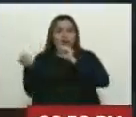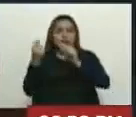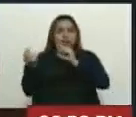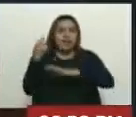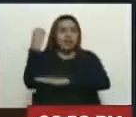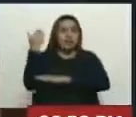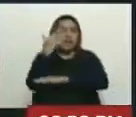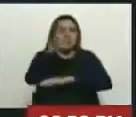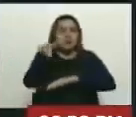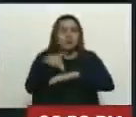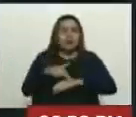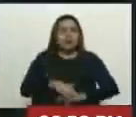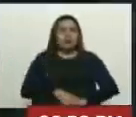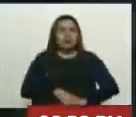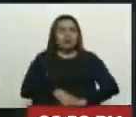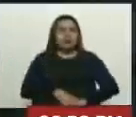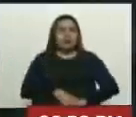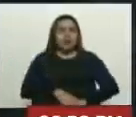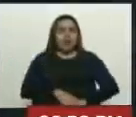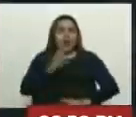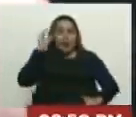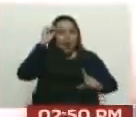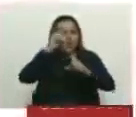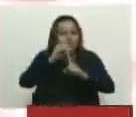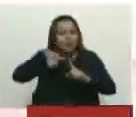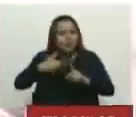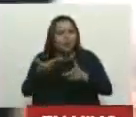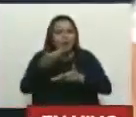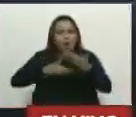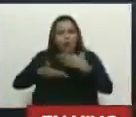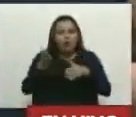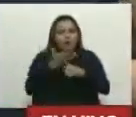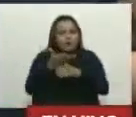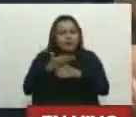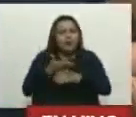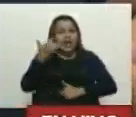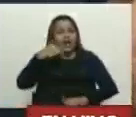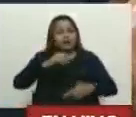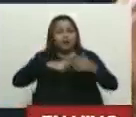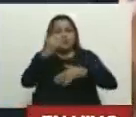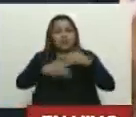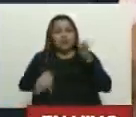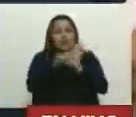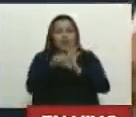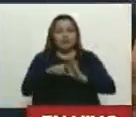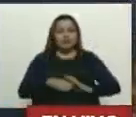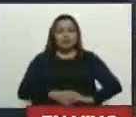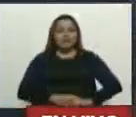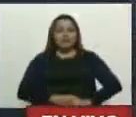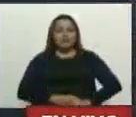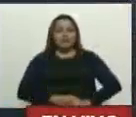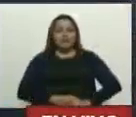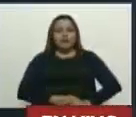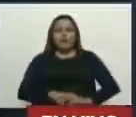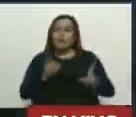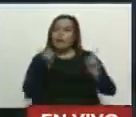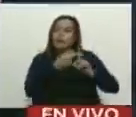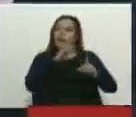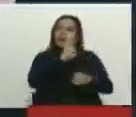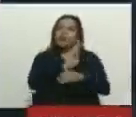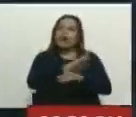Asamblea Nacional. Entre los propósitos que podemos compartir con ustedes y que tiene este proyecto de ley es la protección